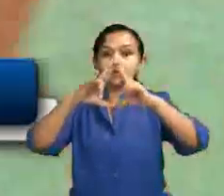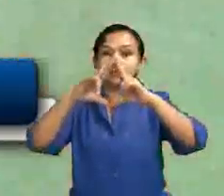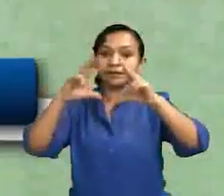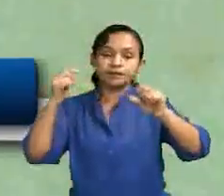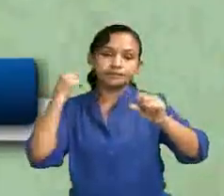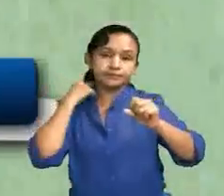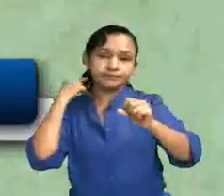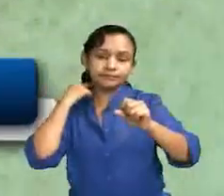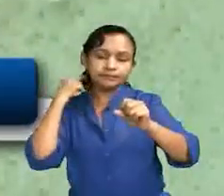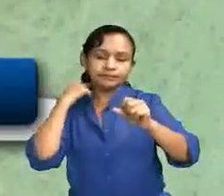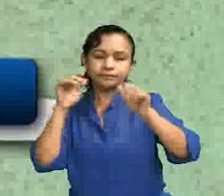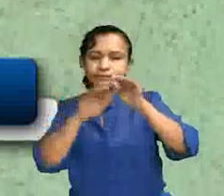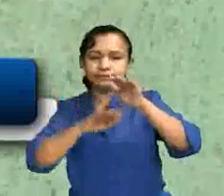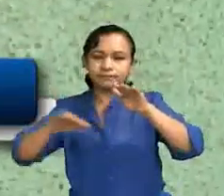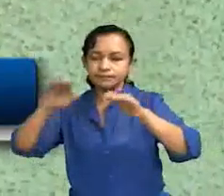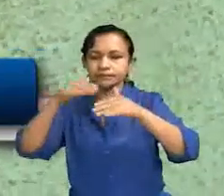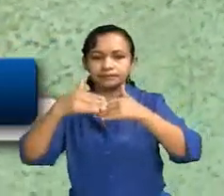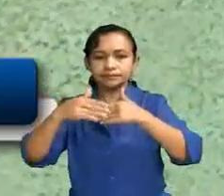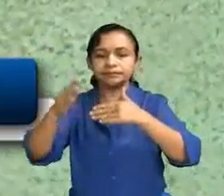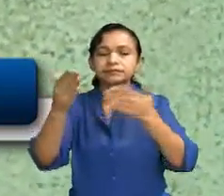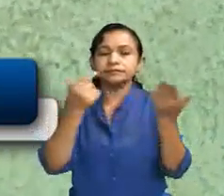está adelante. ¿Por qué?